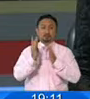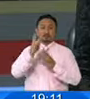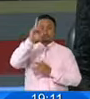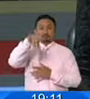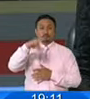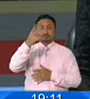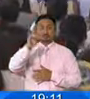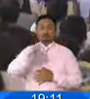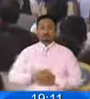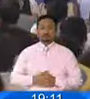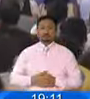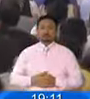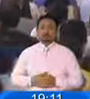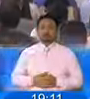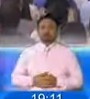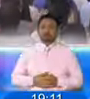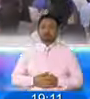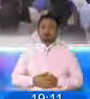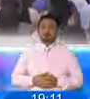2007.